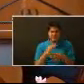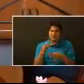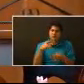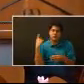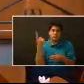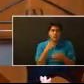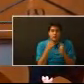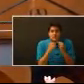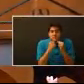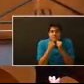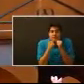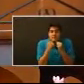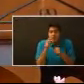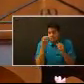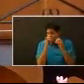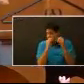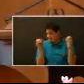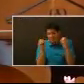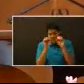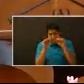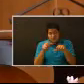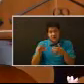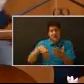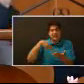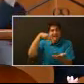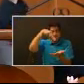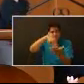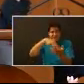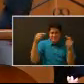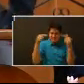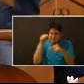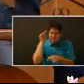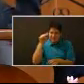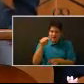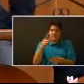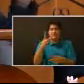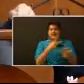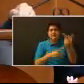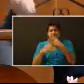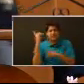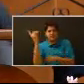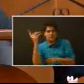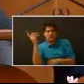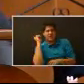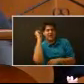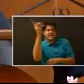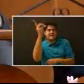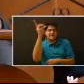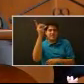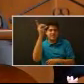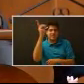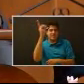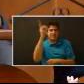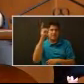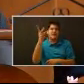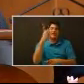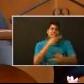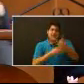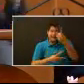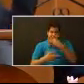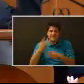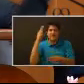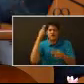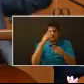se podía levantar contra él. Y vino David y llegó y dijo, ¿cómo llegó él? ¿Llegó en su propio nombre?